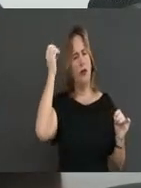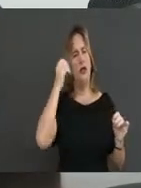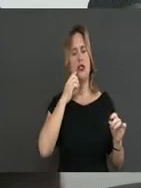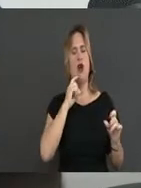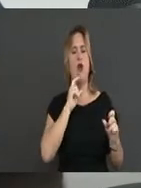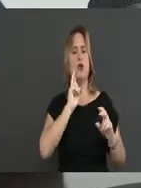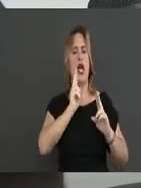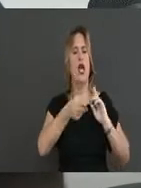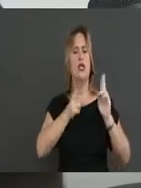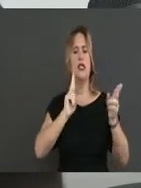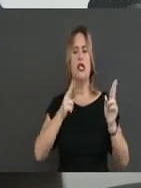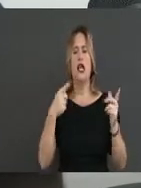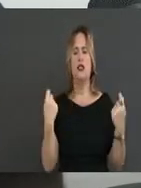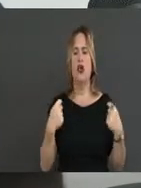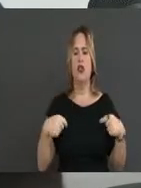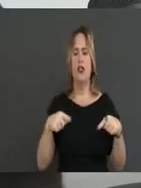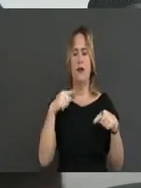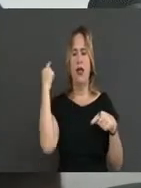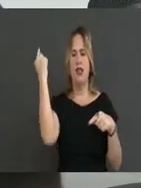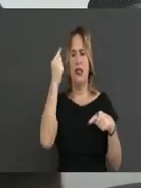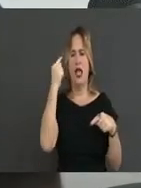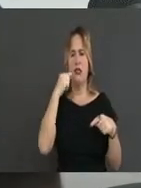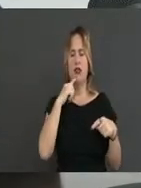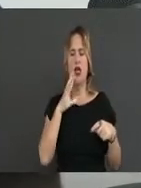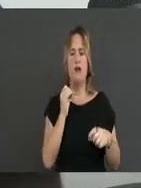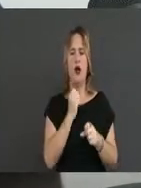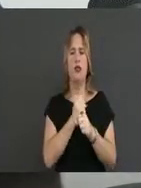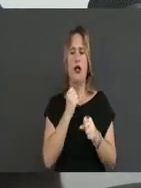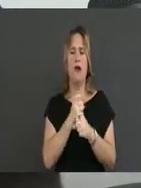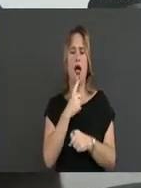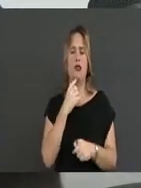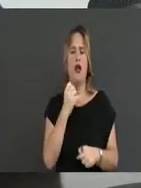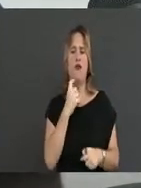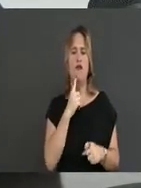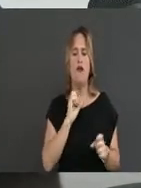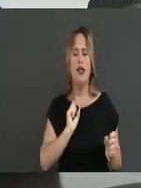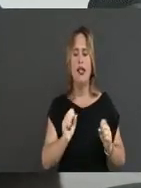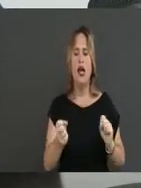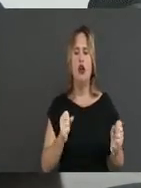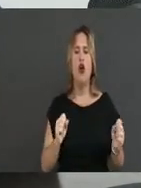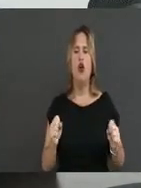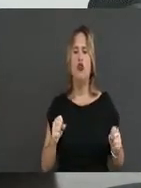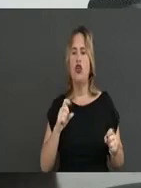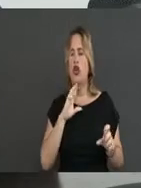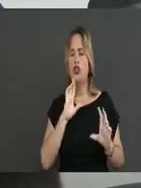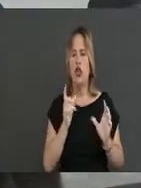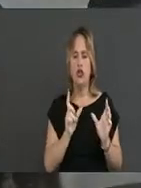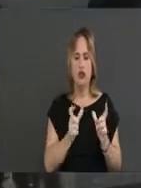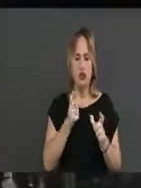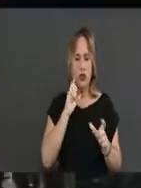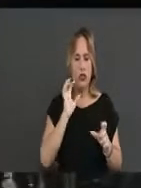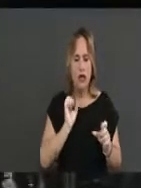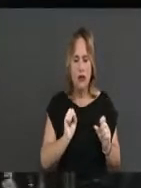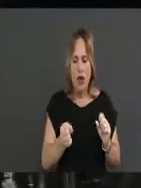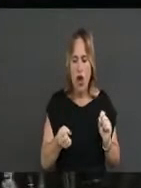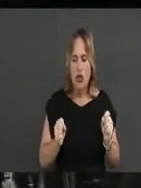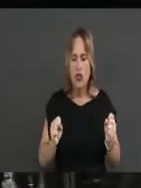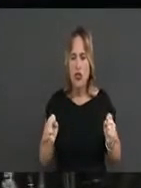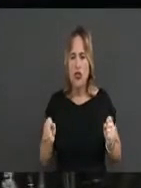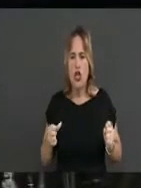una indicación que tenemos nacional. Estamos trabajando muy fuerte con el control de los valvuleros, con el